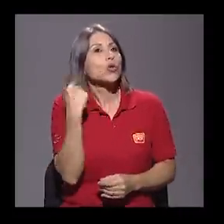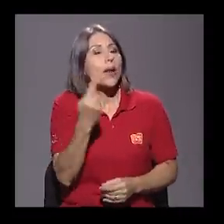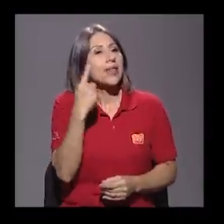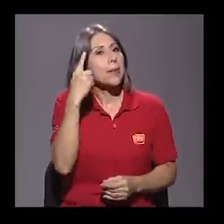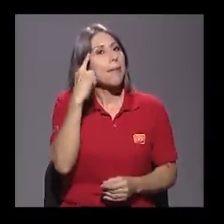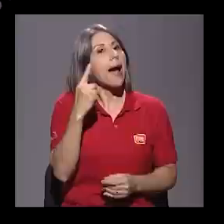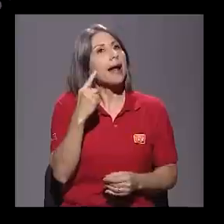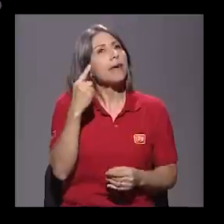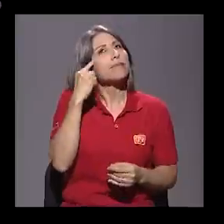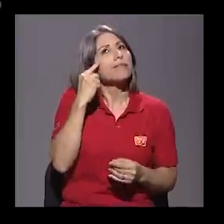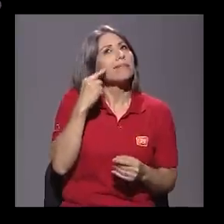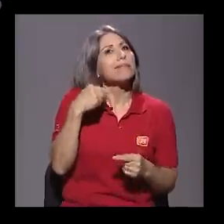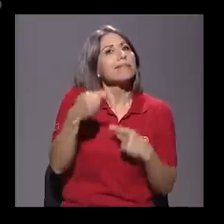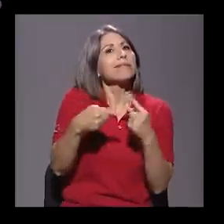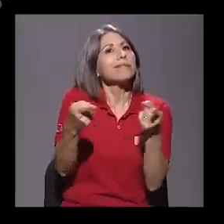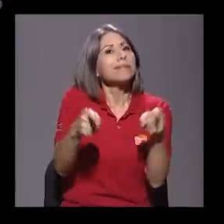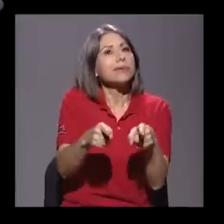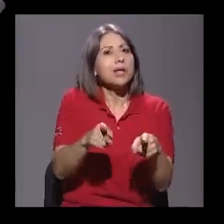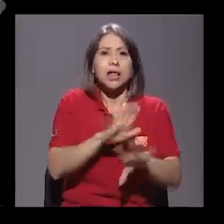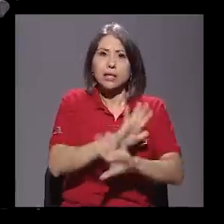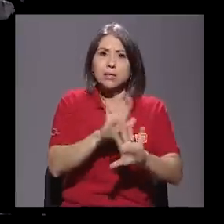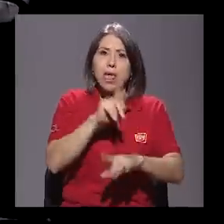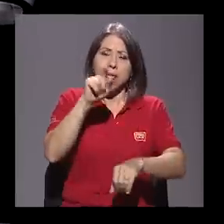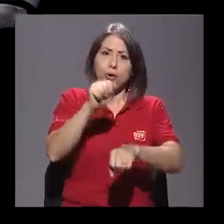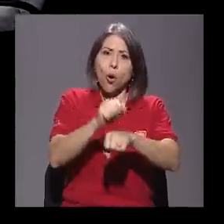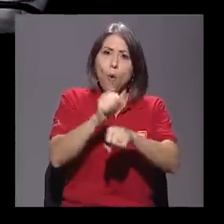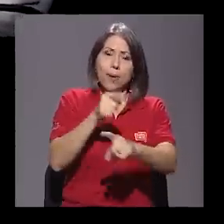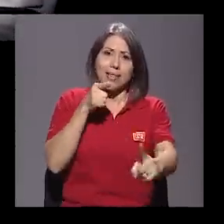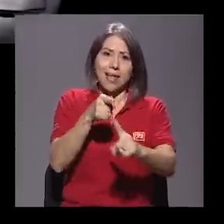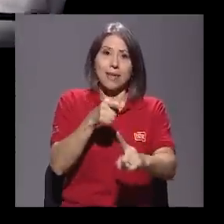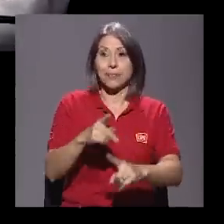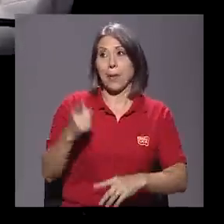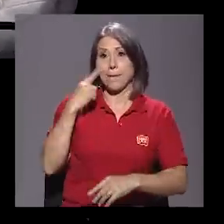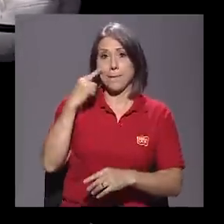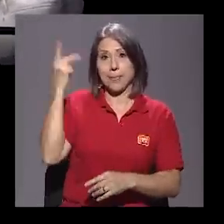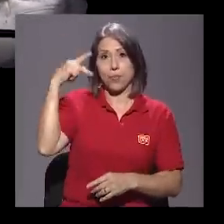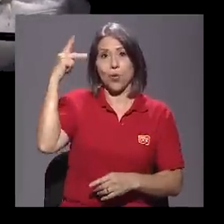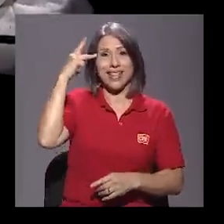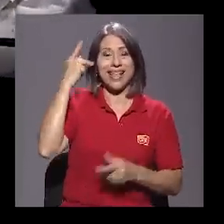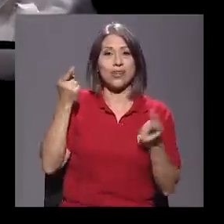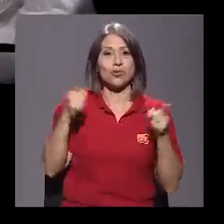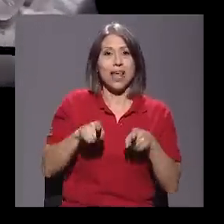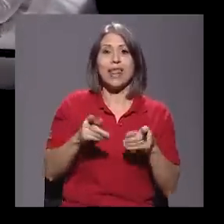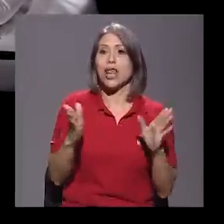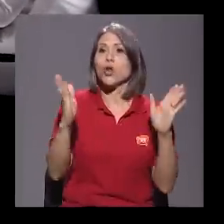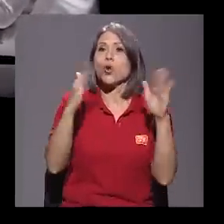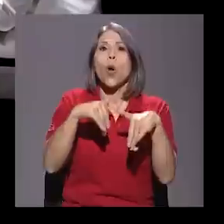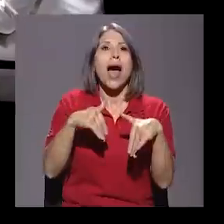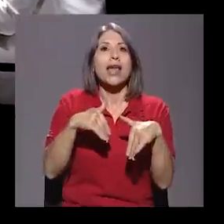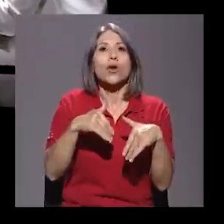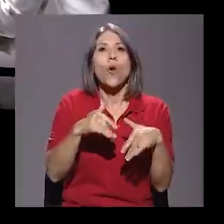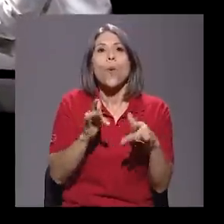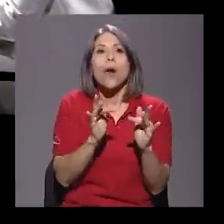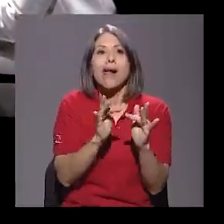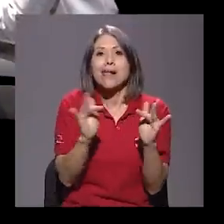el discurso. Vamos a ver, lo que sucede en política es que no hay espacios vacíos, ¿verdad? Siempre hay alguien que los